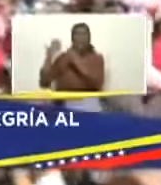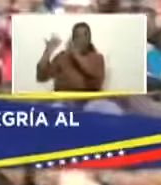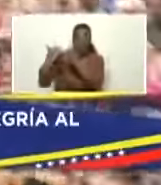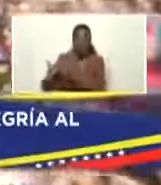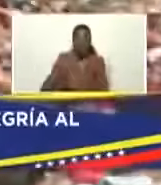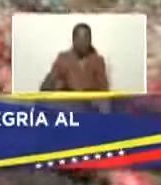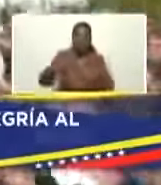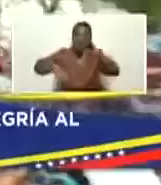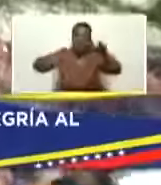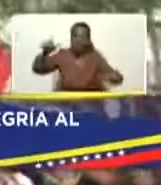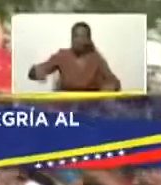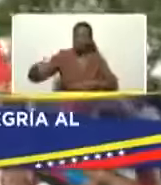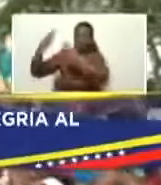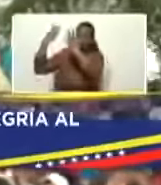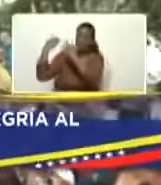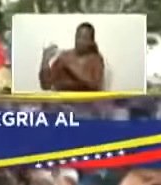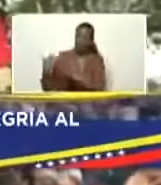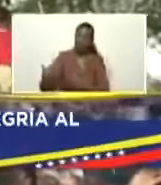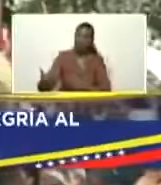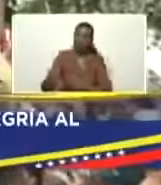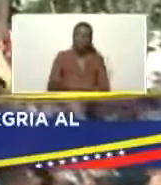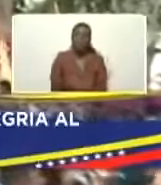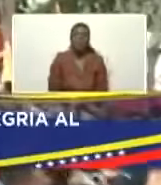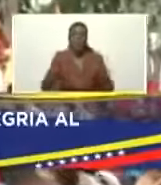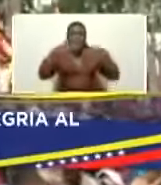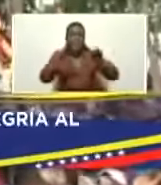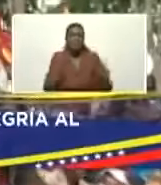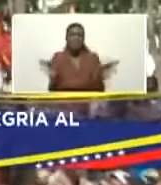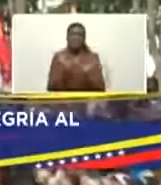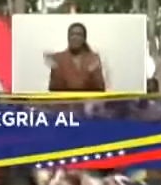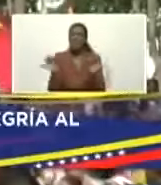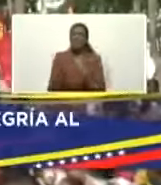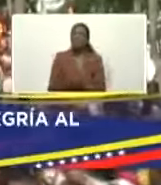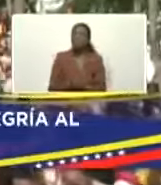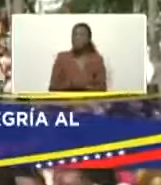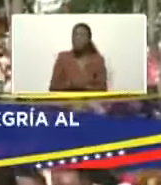en la calle y no la para nadie!